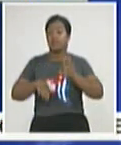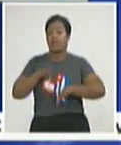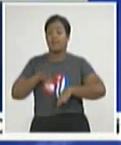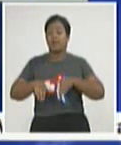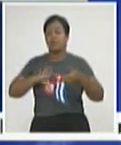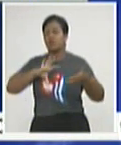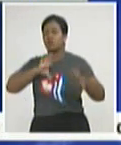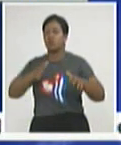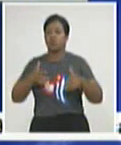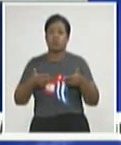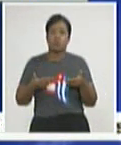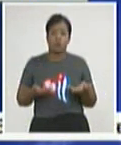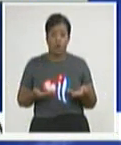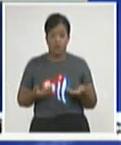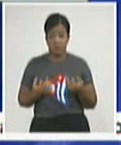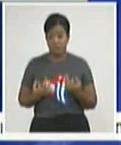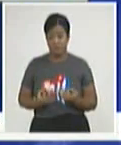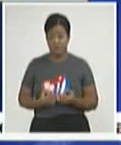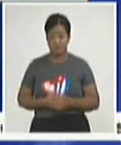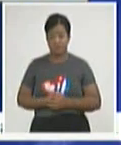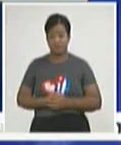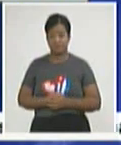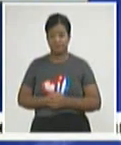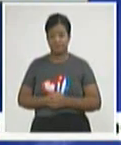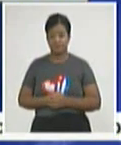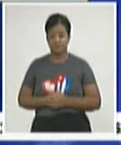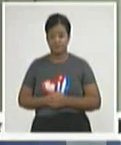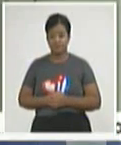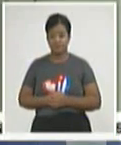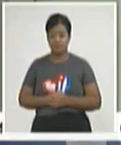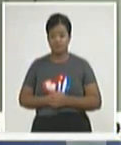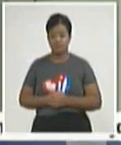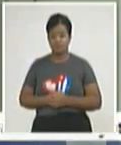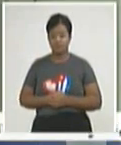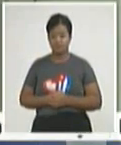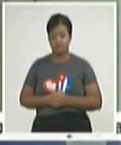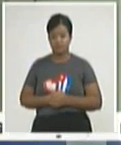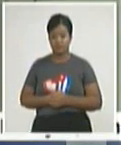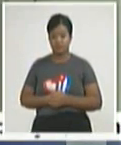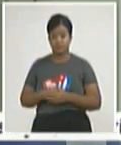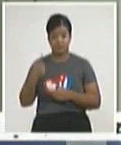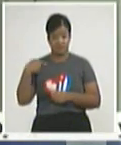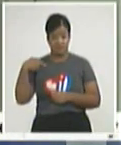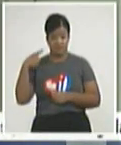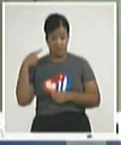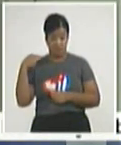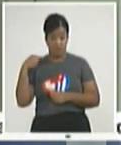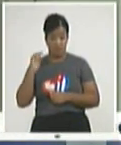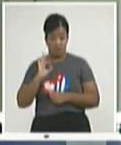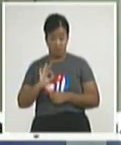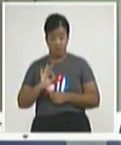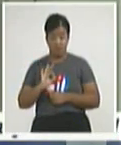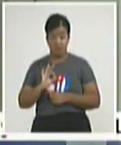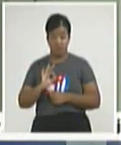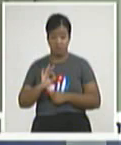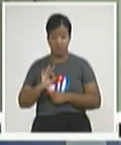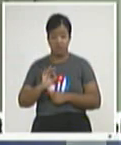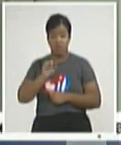epidemiológica de cada uno de estos territorios. En el día de ayer, el